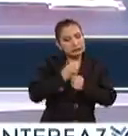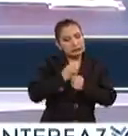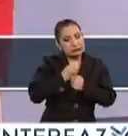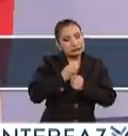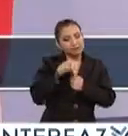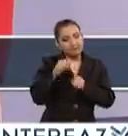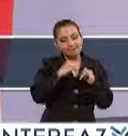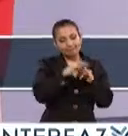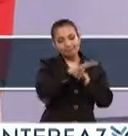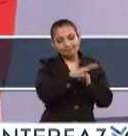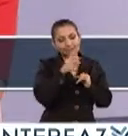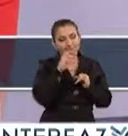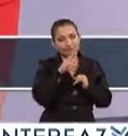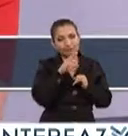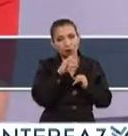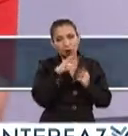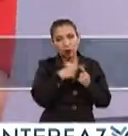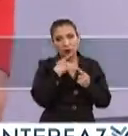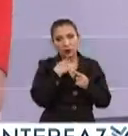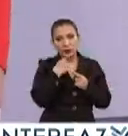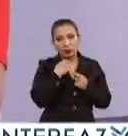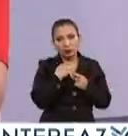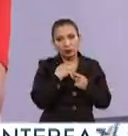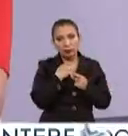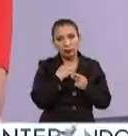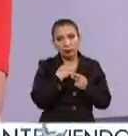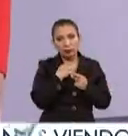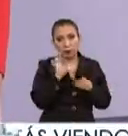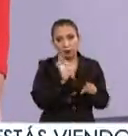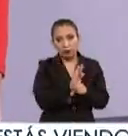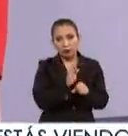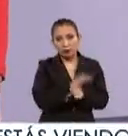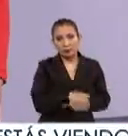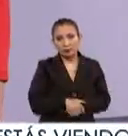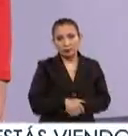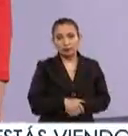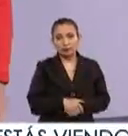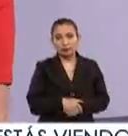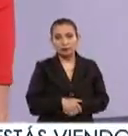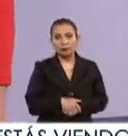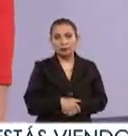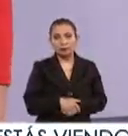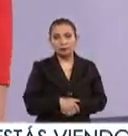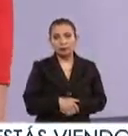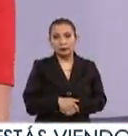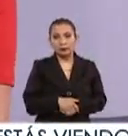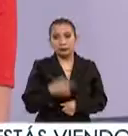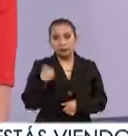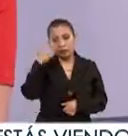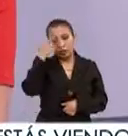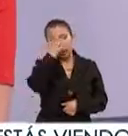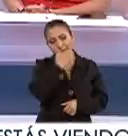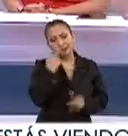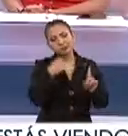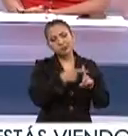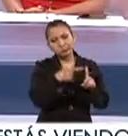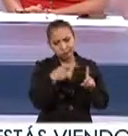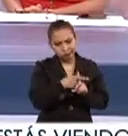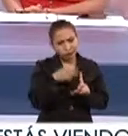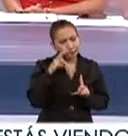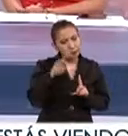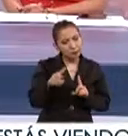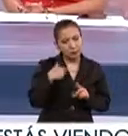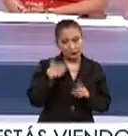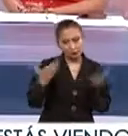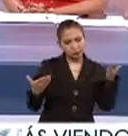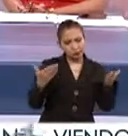supuesto a la institución como Cruz Roja lo fortalece en todos sus mecanismos. Correcto, yo creo que el balance es muy positivo porque